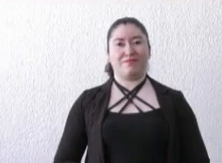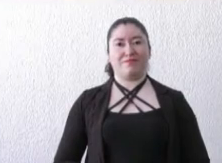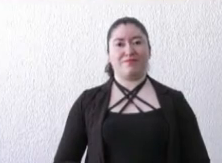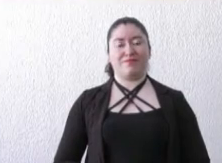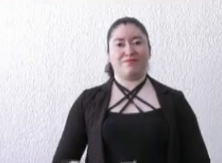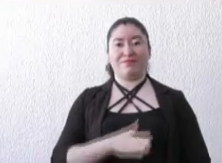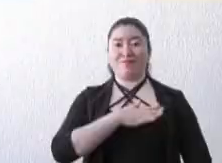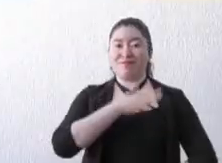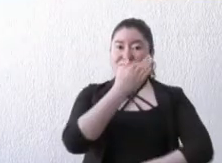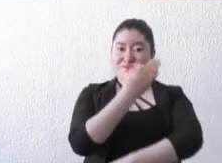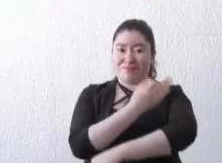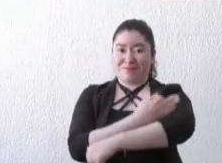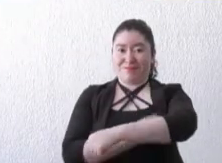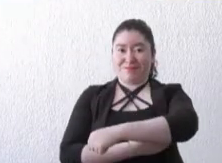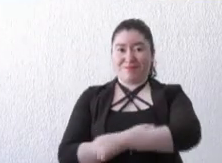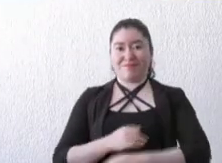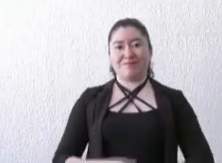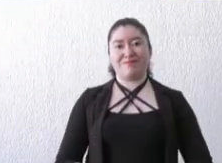Muy buenas tardes.